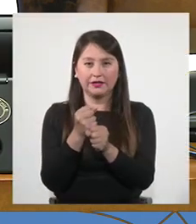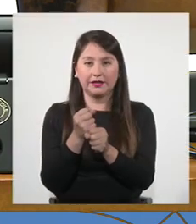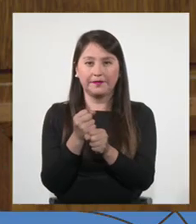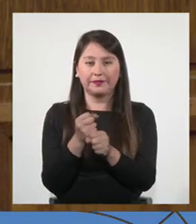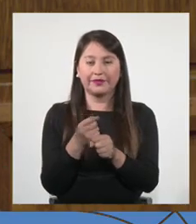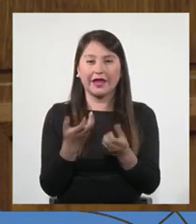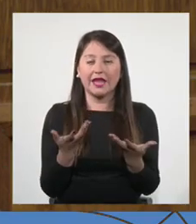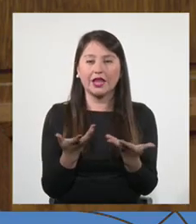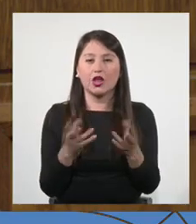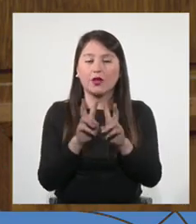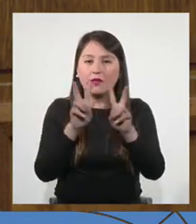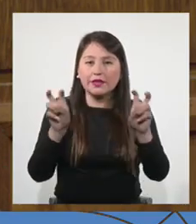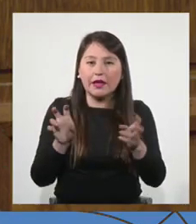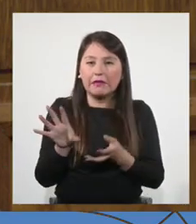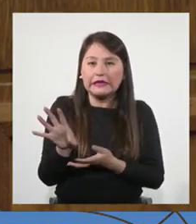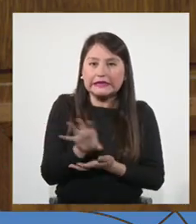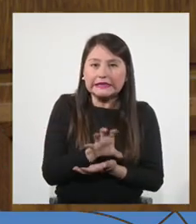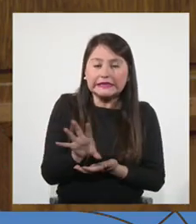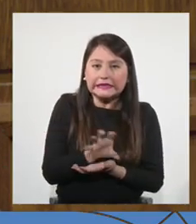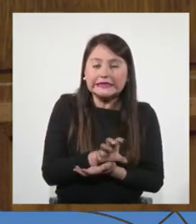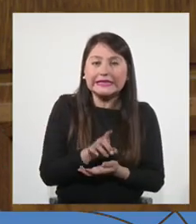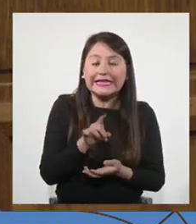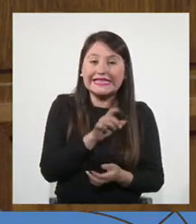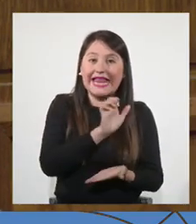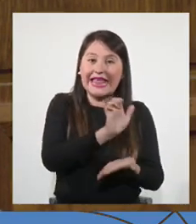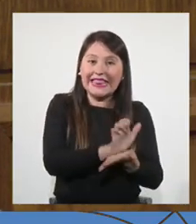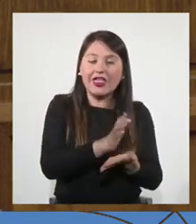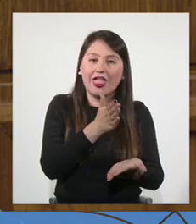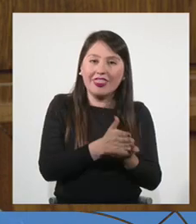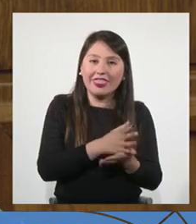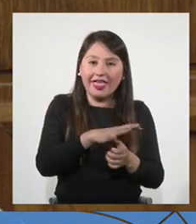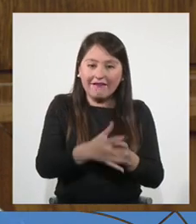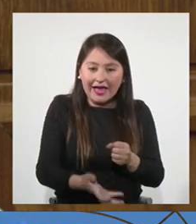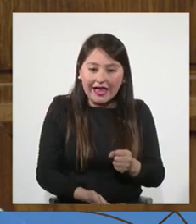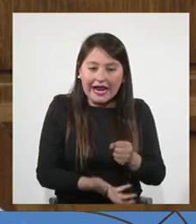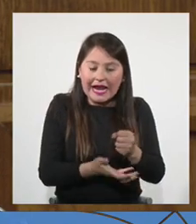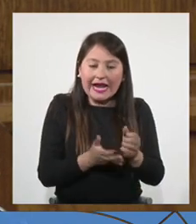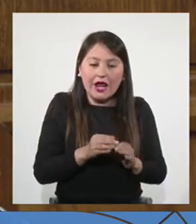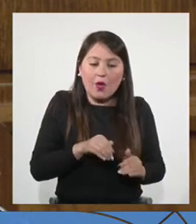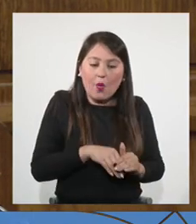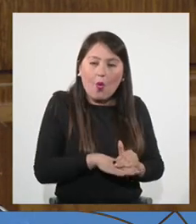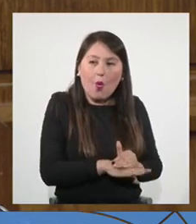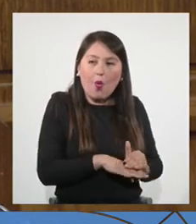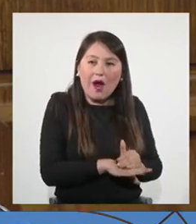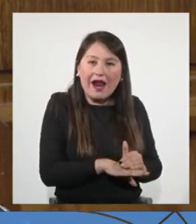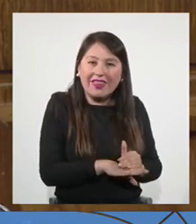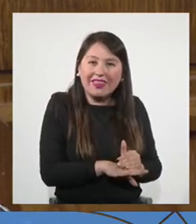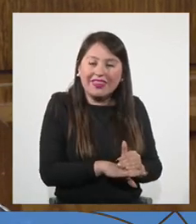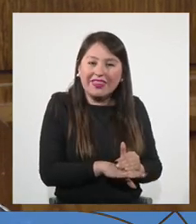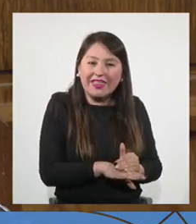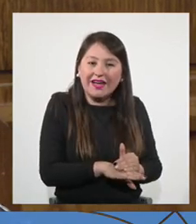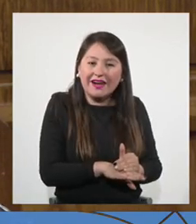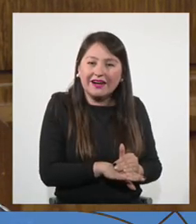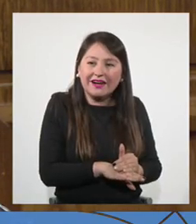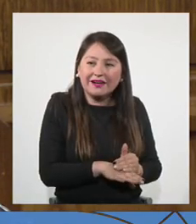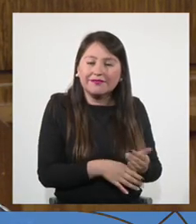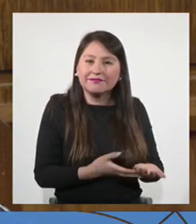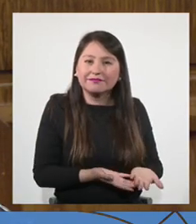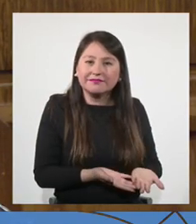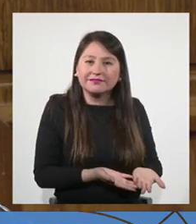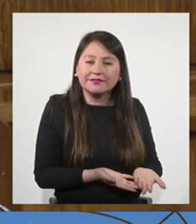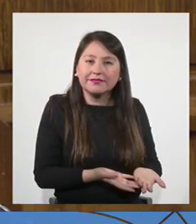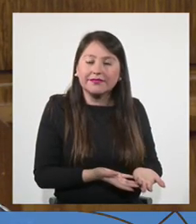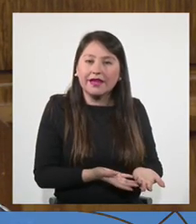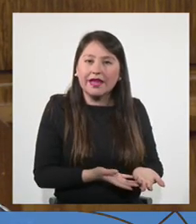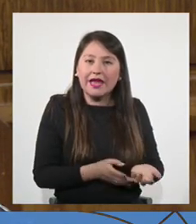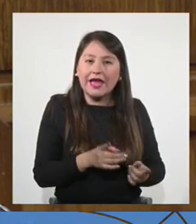electromagnético y si el Estado tiene que reservarse un pedazo del espectro. Hay algunos que equivocadamente han querido